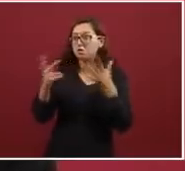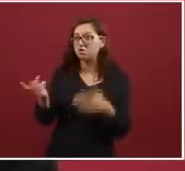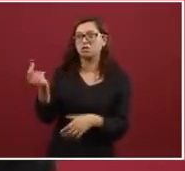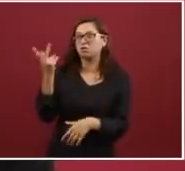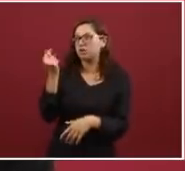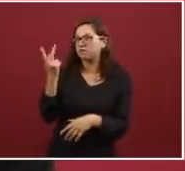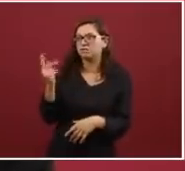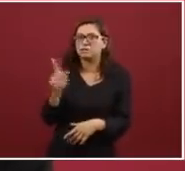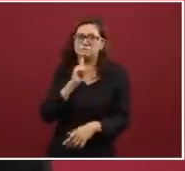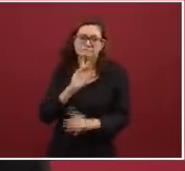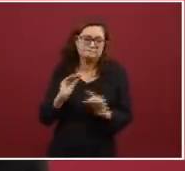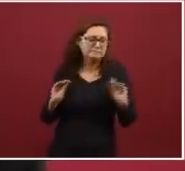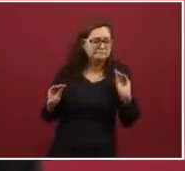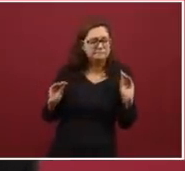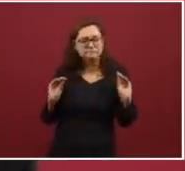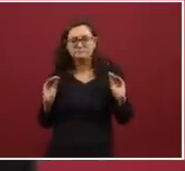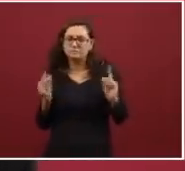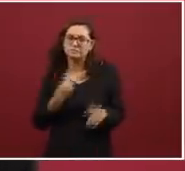Era